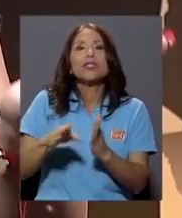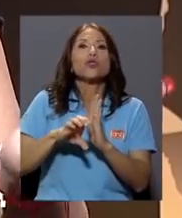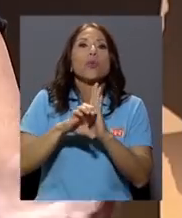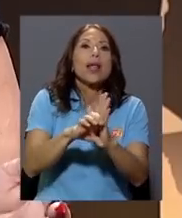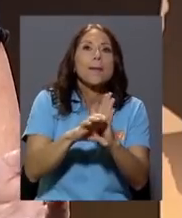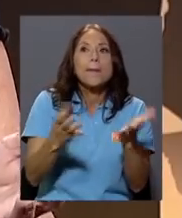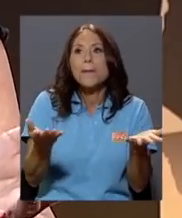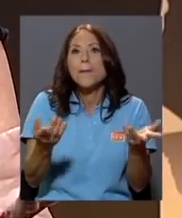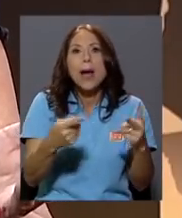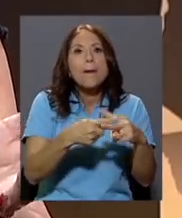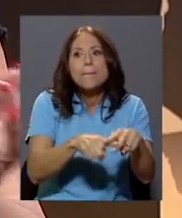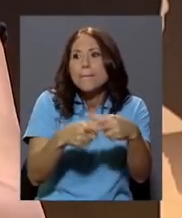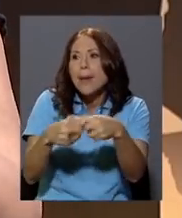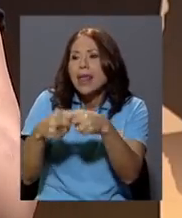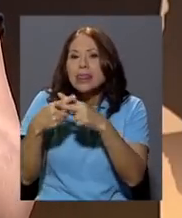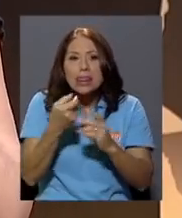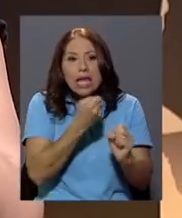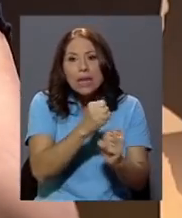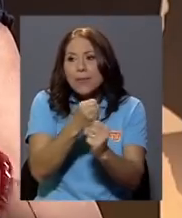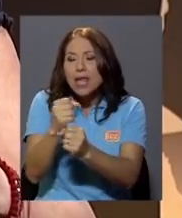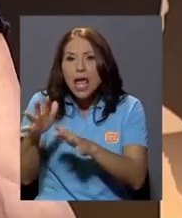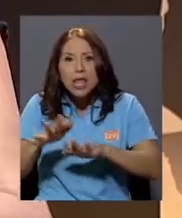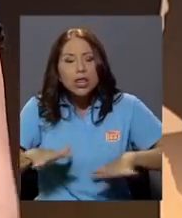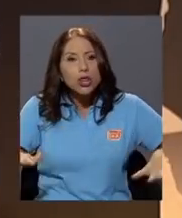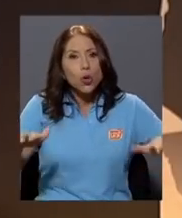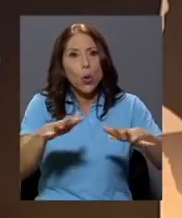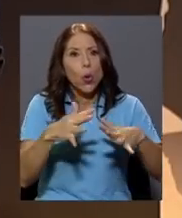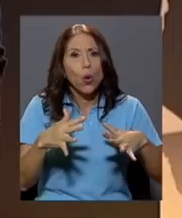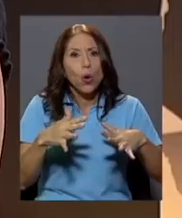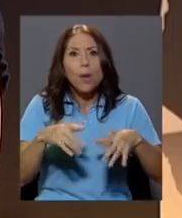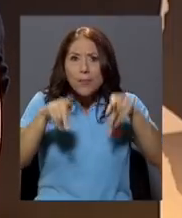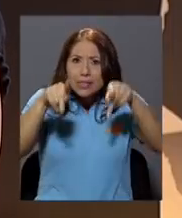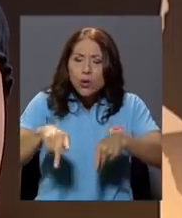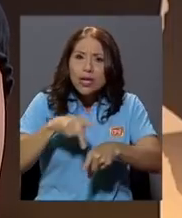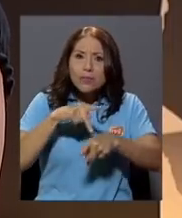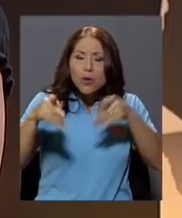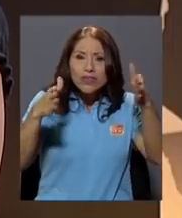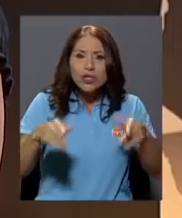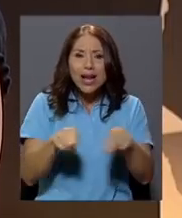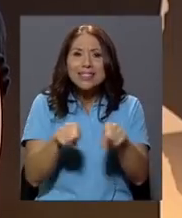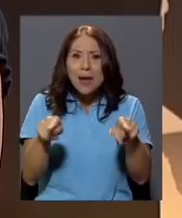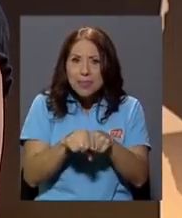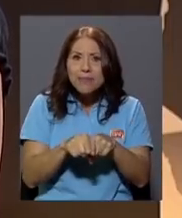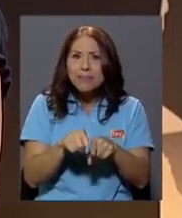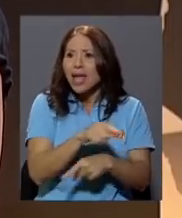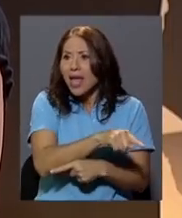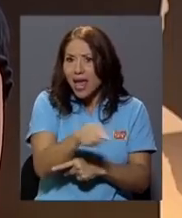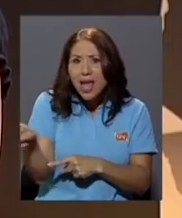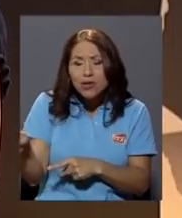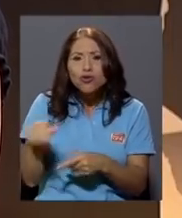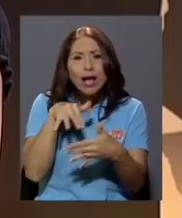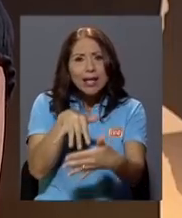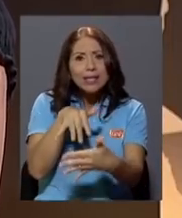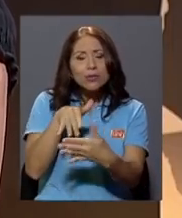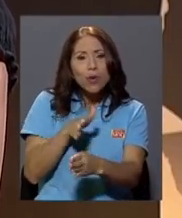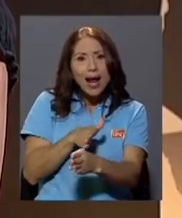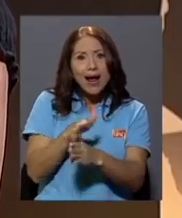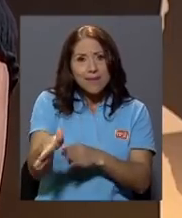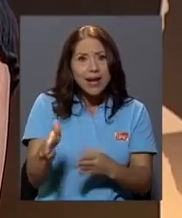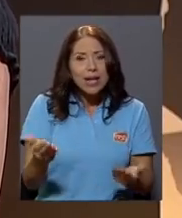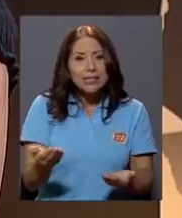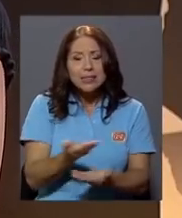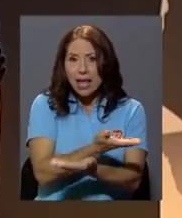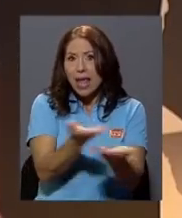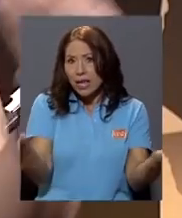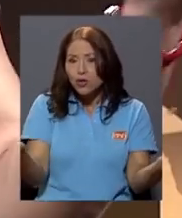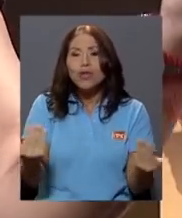digamos, mantenimiento, que son profesionales también, que han sacado sus carreras,